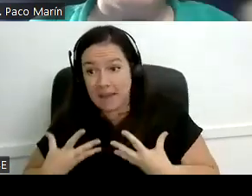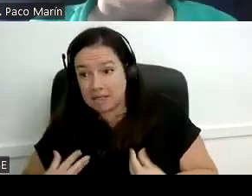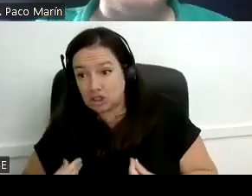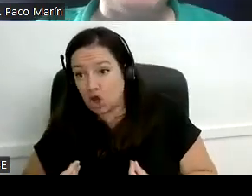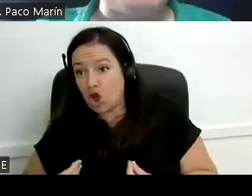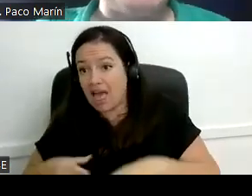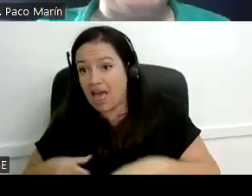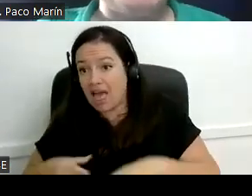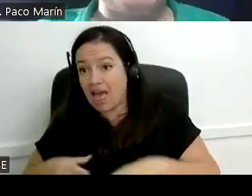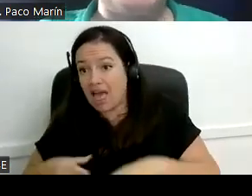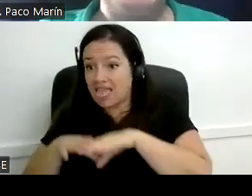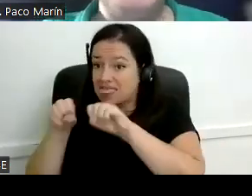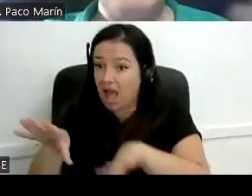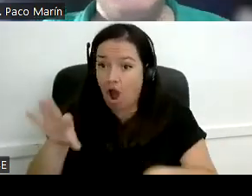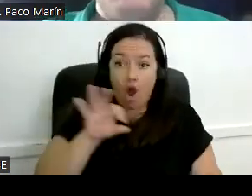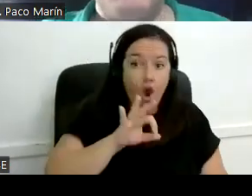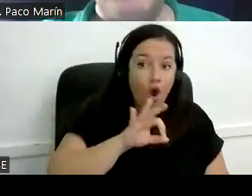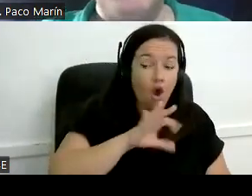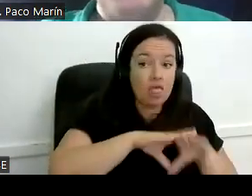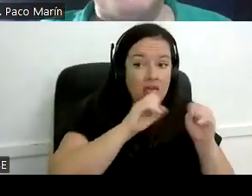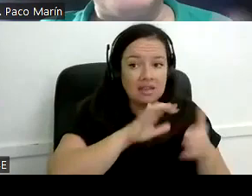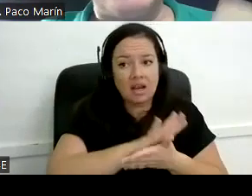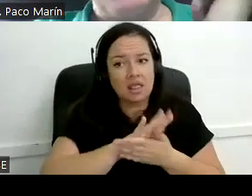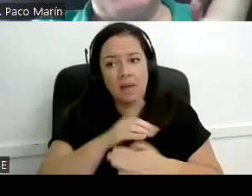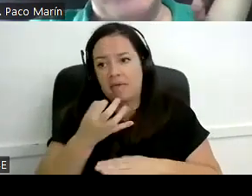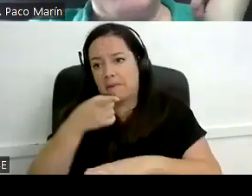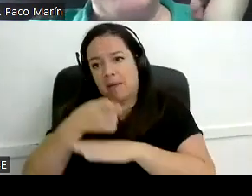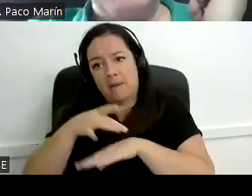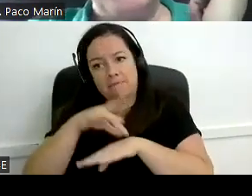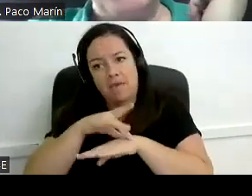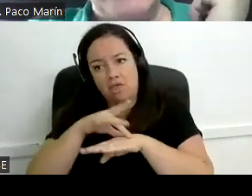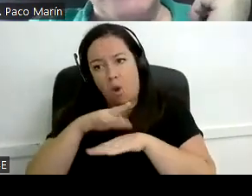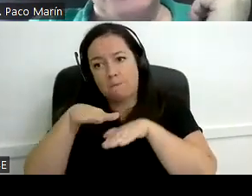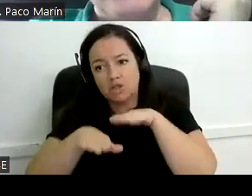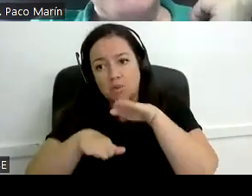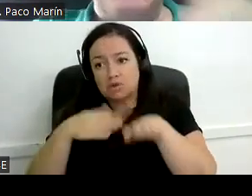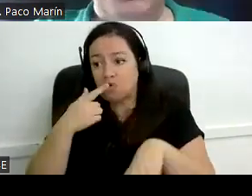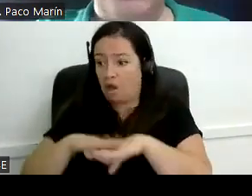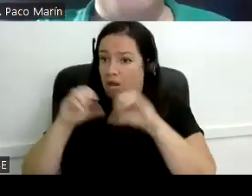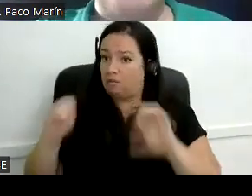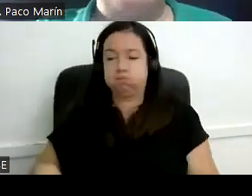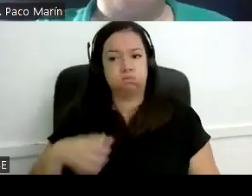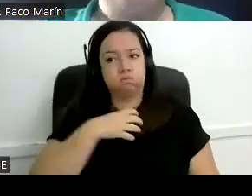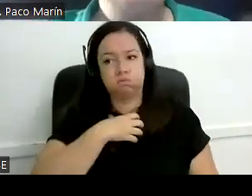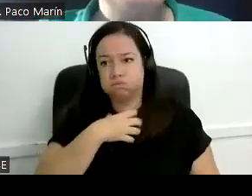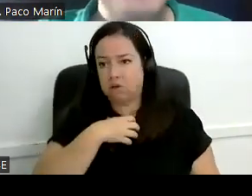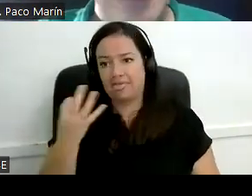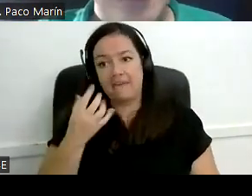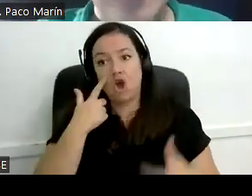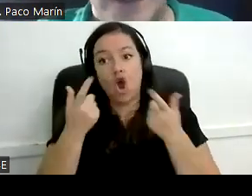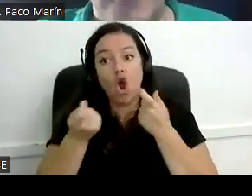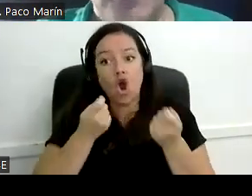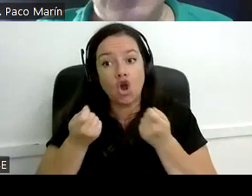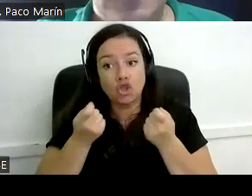una medicación siempre tiene que ser pautado por algún sanitario, porque pueden aparecer efectos secundarios y hemos de controlarlo. Una vez que